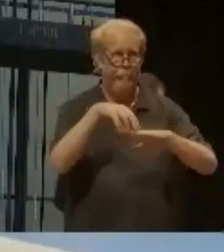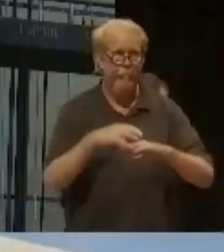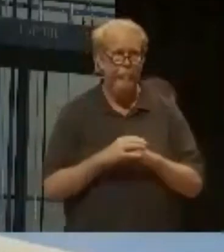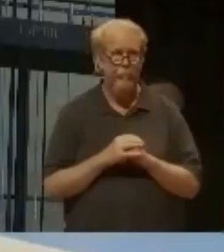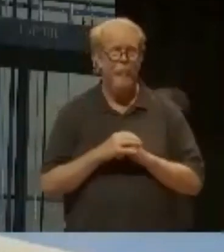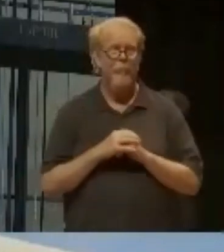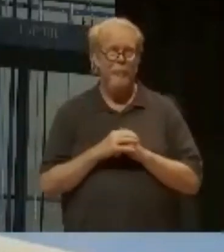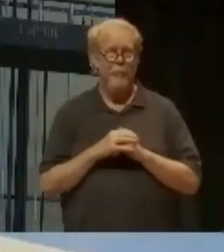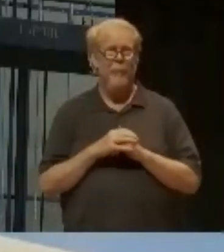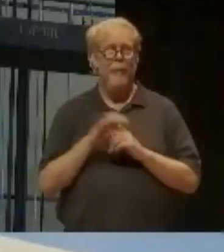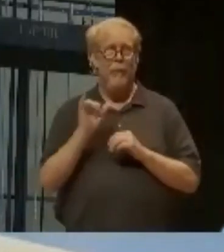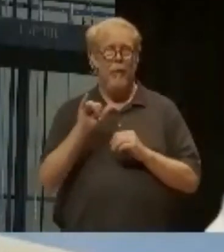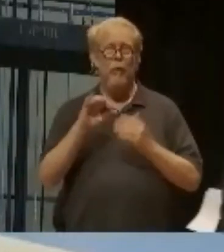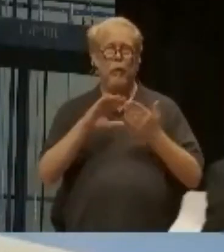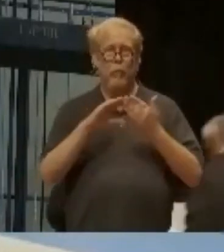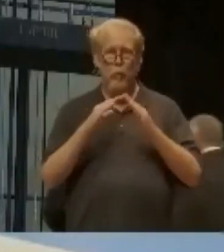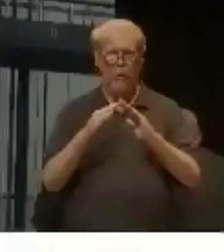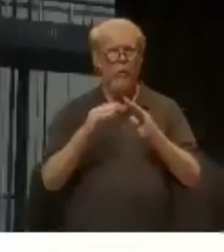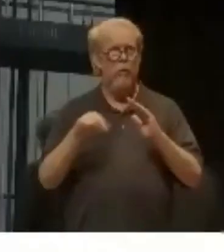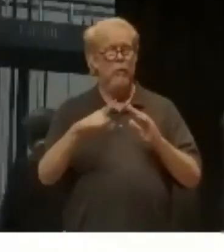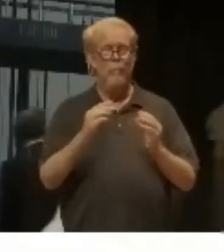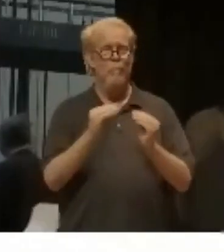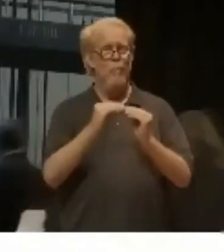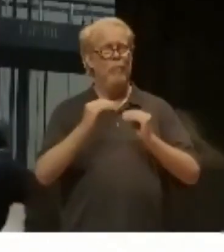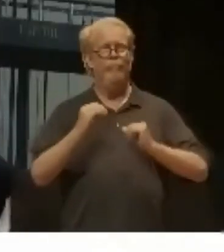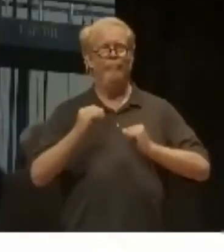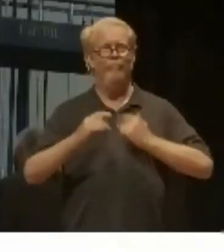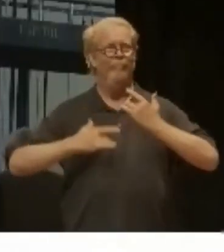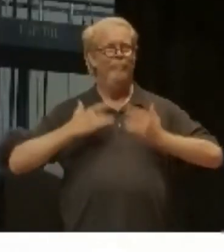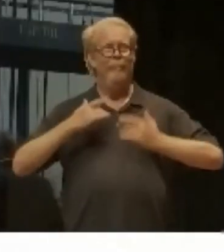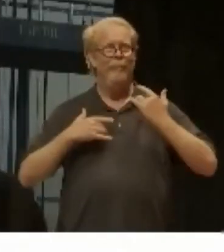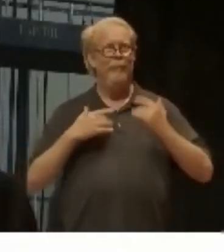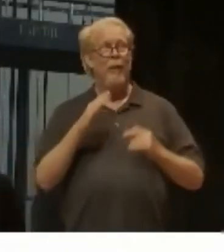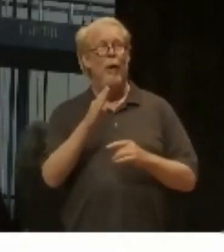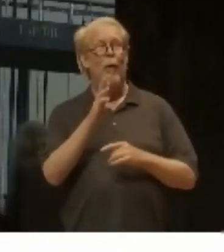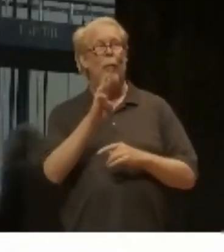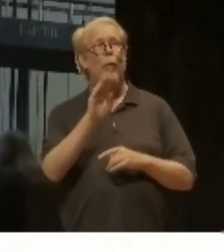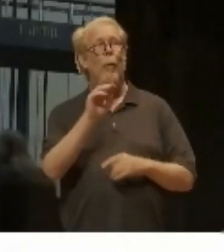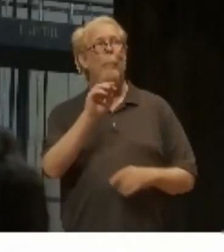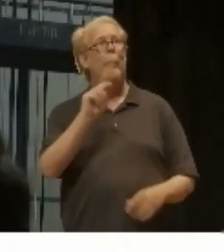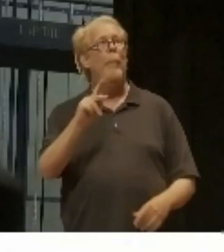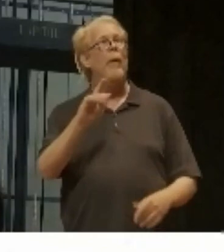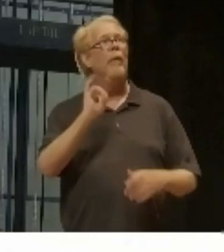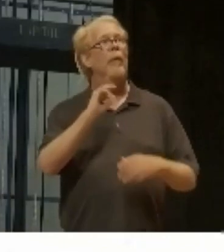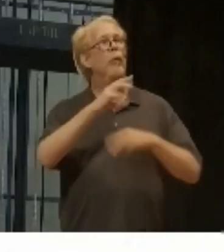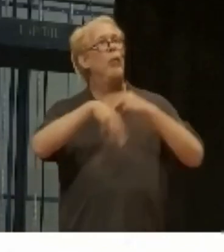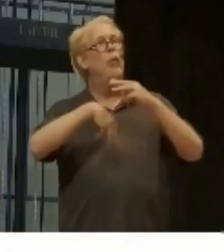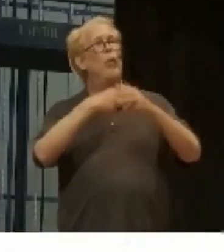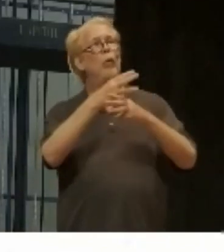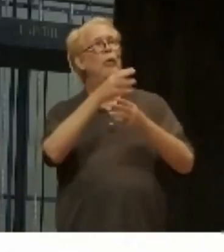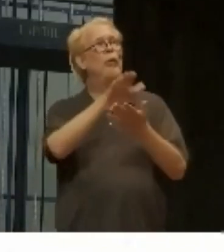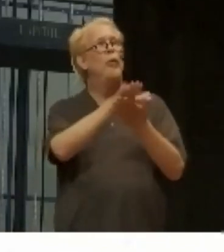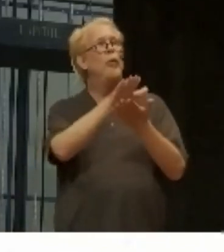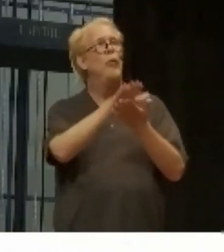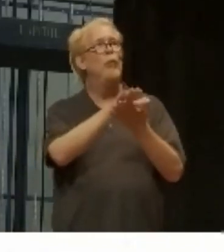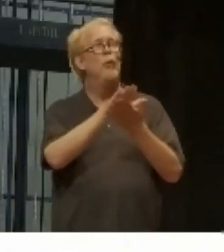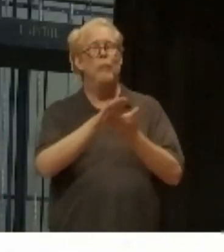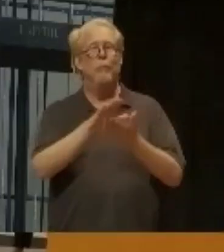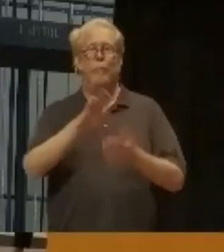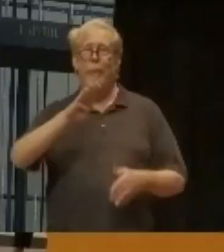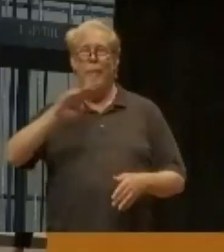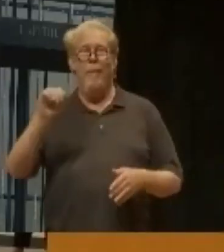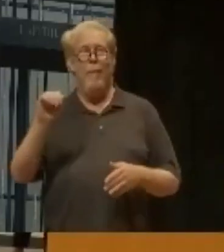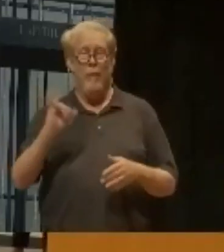La comunidad, los estudiantes y los miembros personal no pueden estar más emocionados. Burbank también ofrece un programa